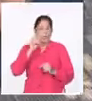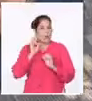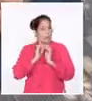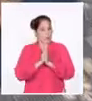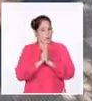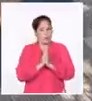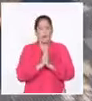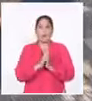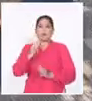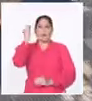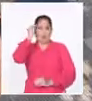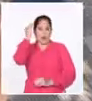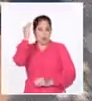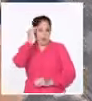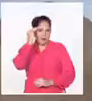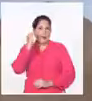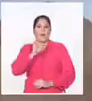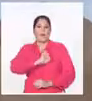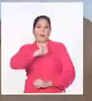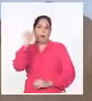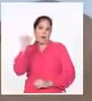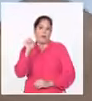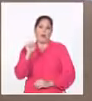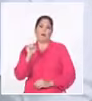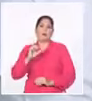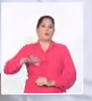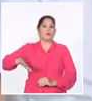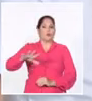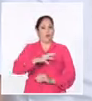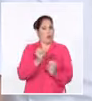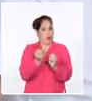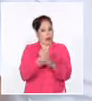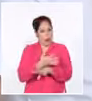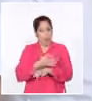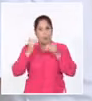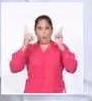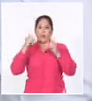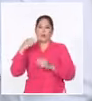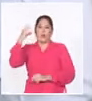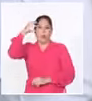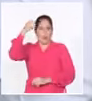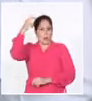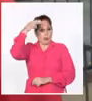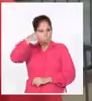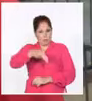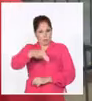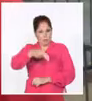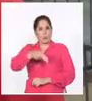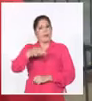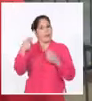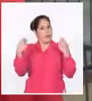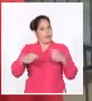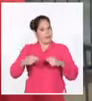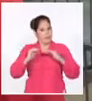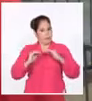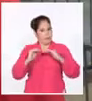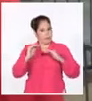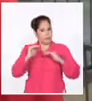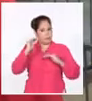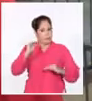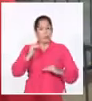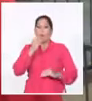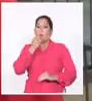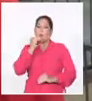economía, que es el ganar en integralidad en todas las políticas que hacemos, que abarque todos estos elementos y permita el